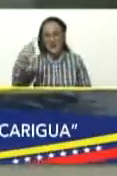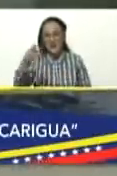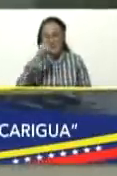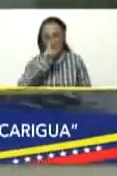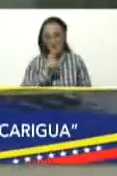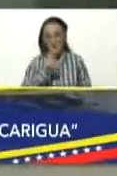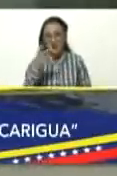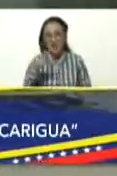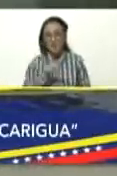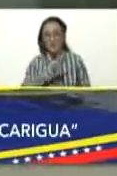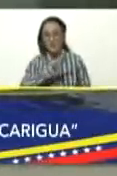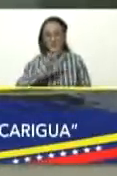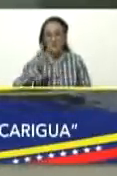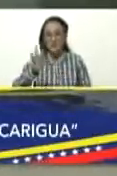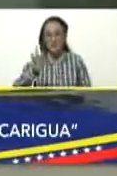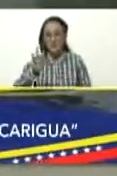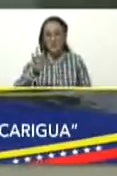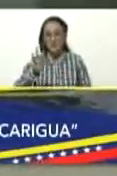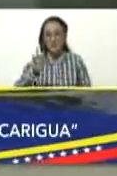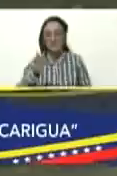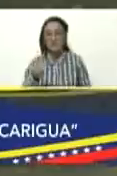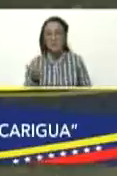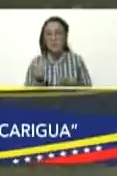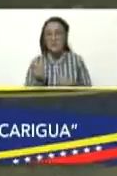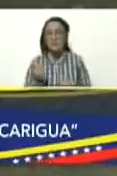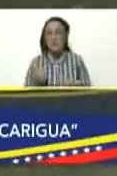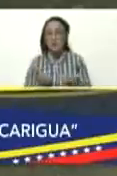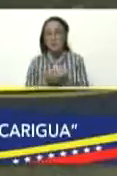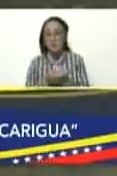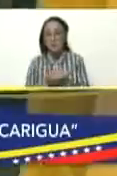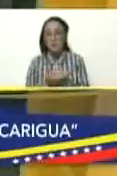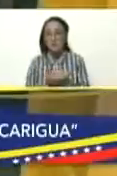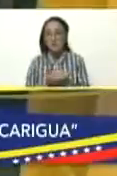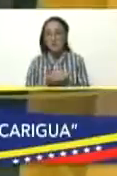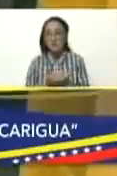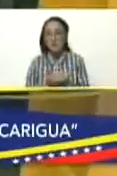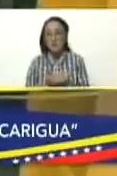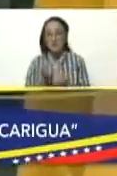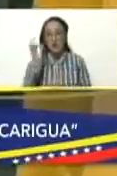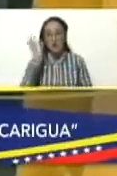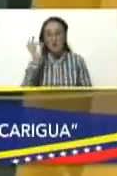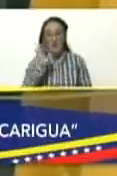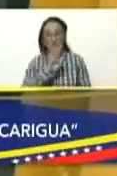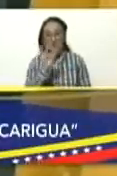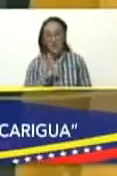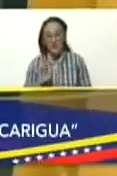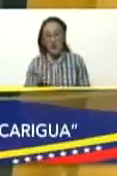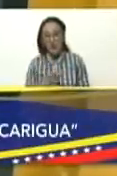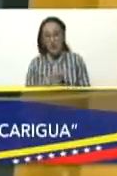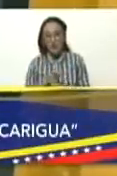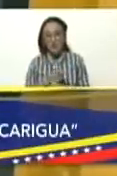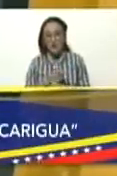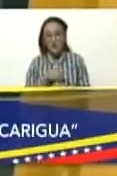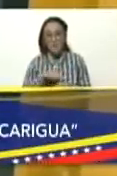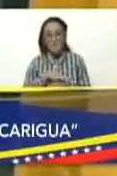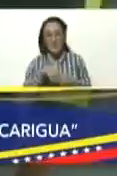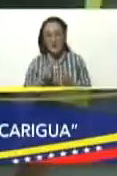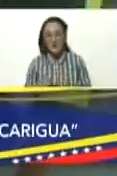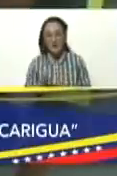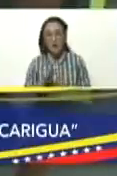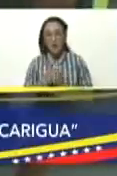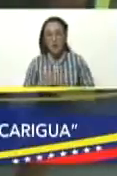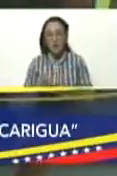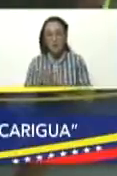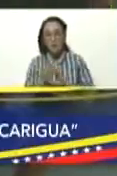del año 2023, y para eso solicitamos su apoyo por medio del Consejo Federal de Gobierno, por medio del Ministerio de la Comuna,